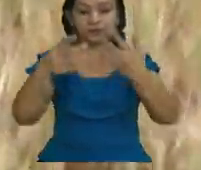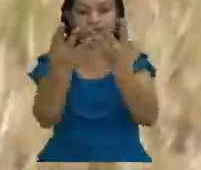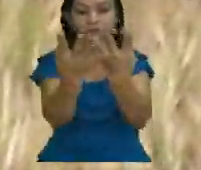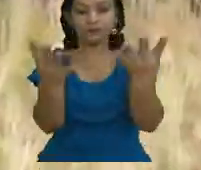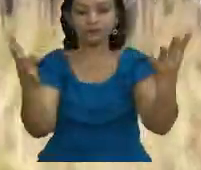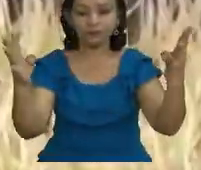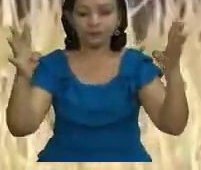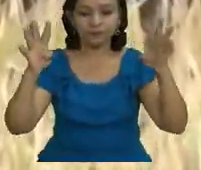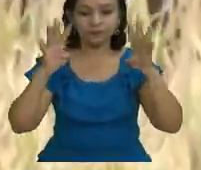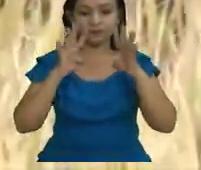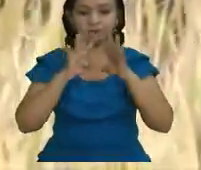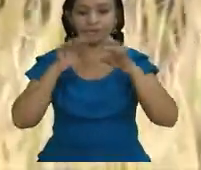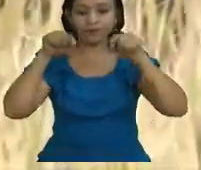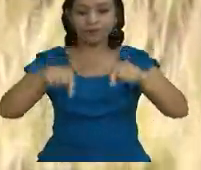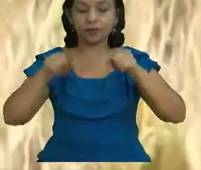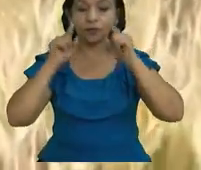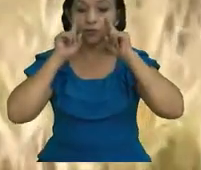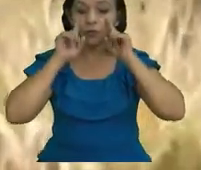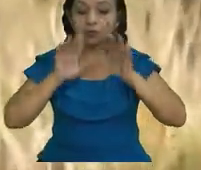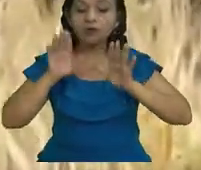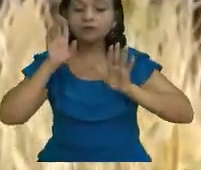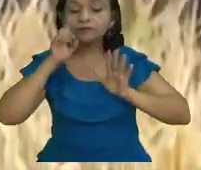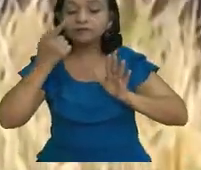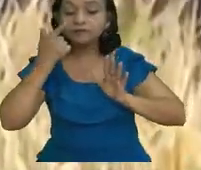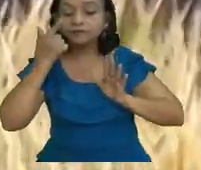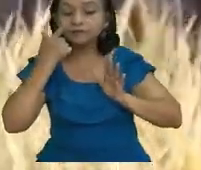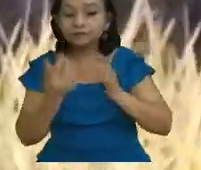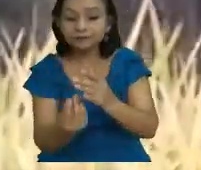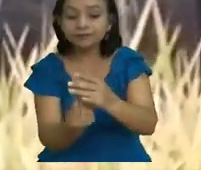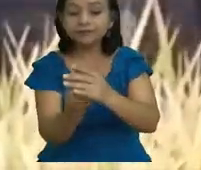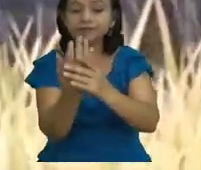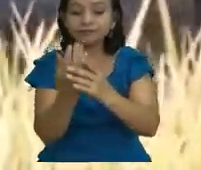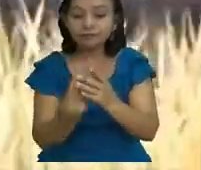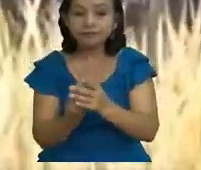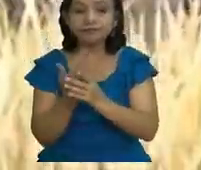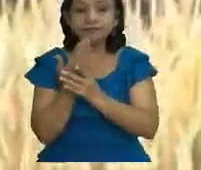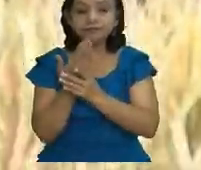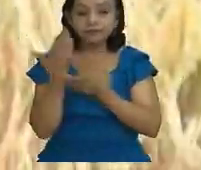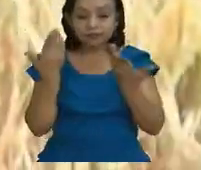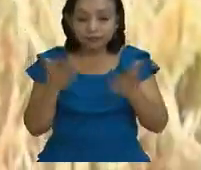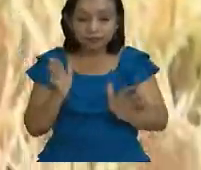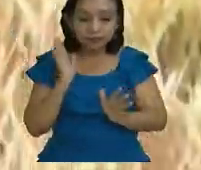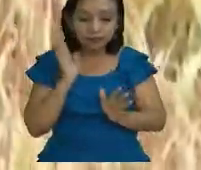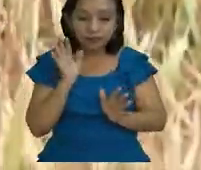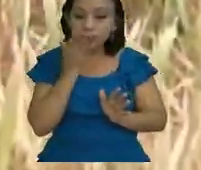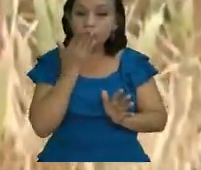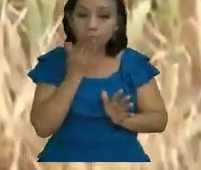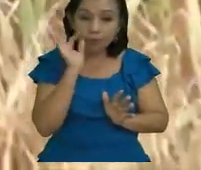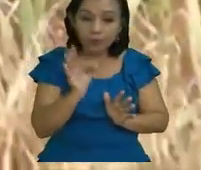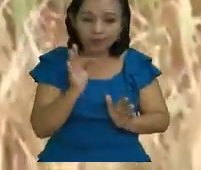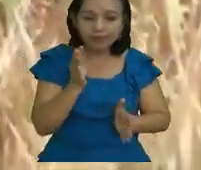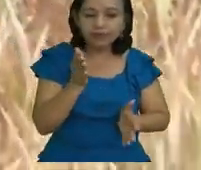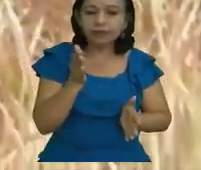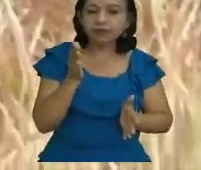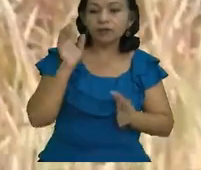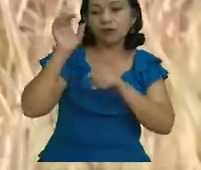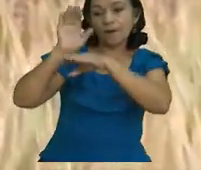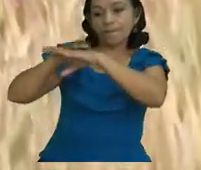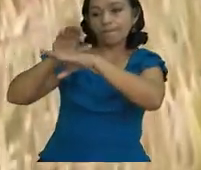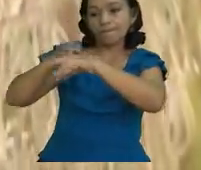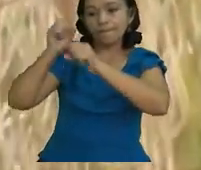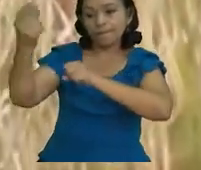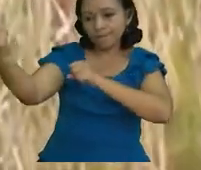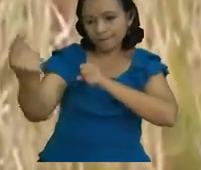de invernadero. Okay. Y esto se le facilita o se le da al productor ya a un nivel de libre de plagas